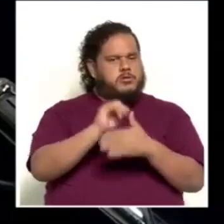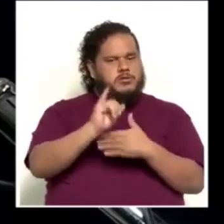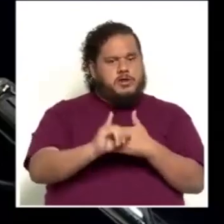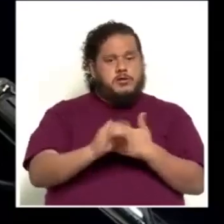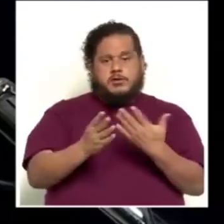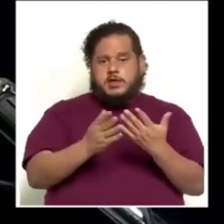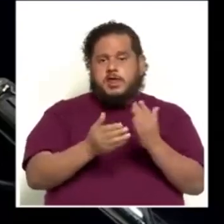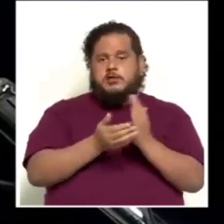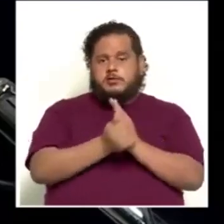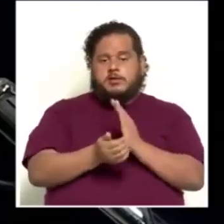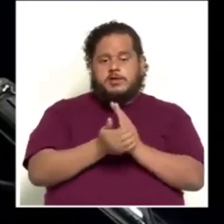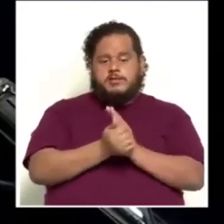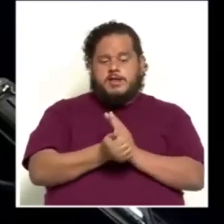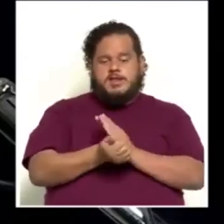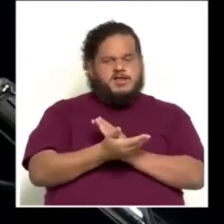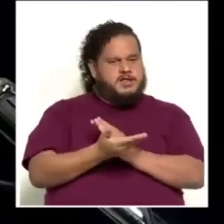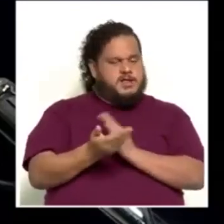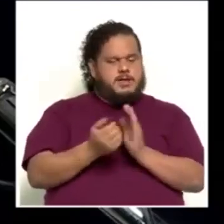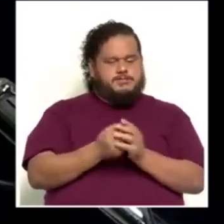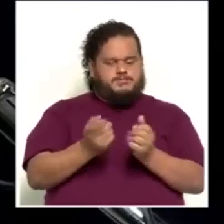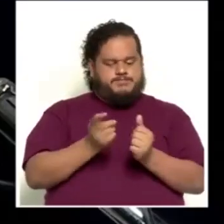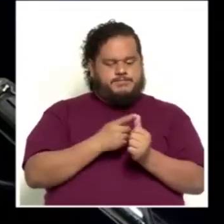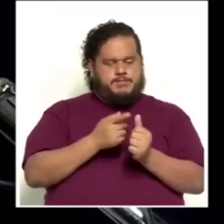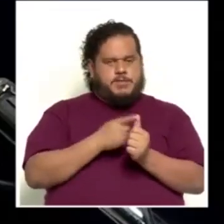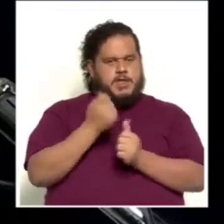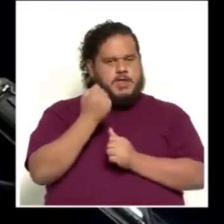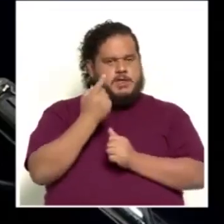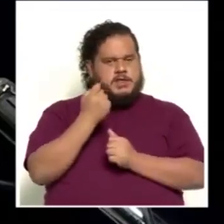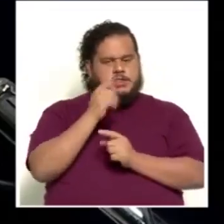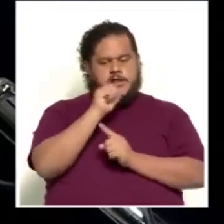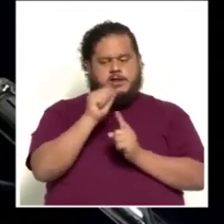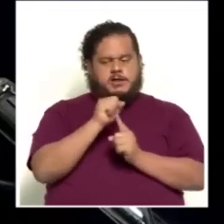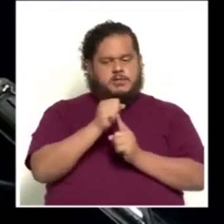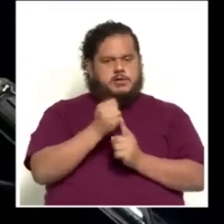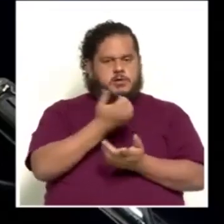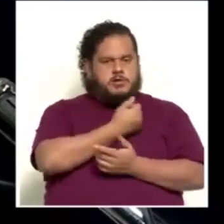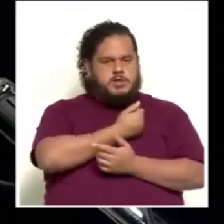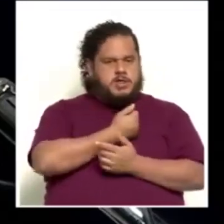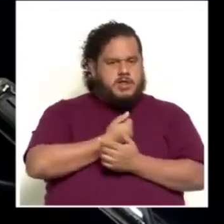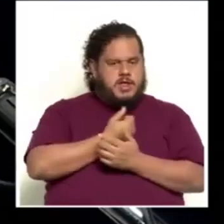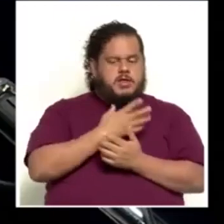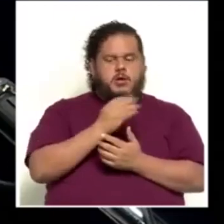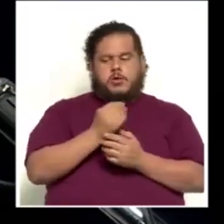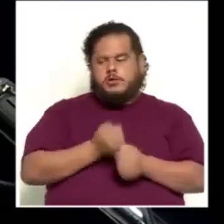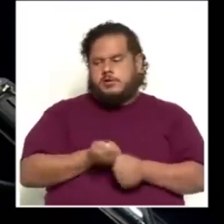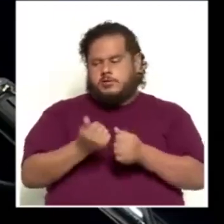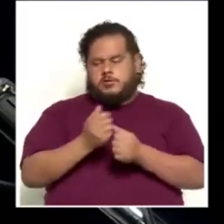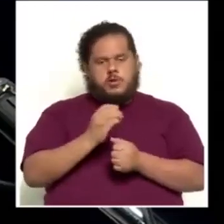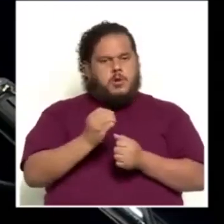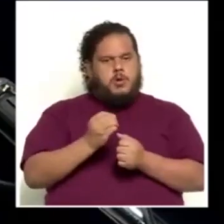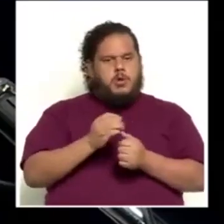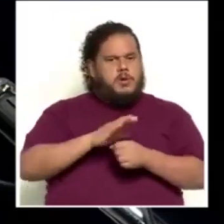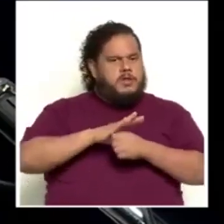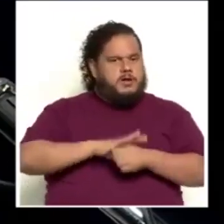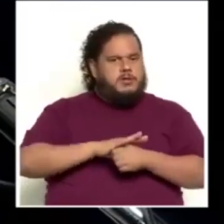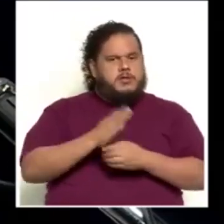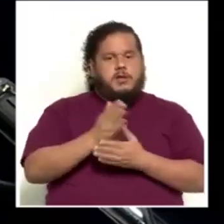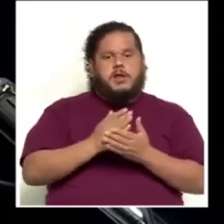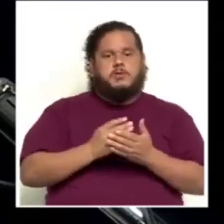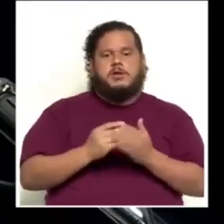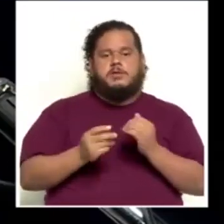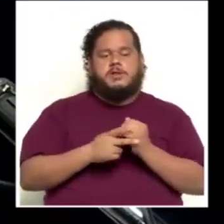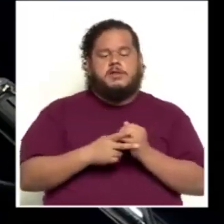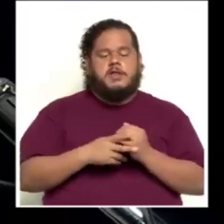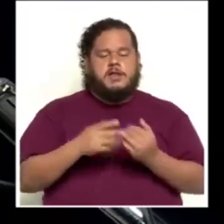son capaces de, primero, entender la situación de daño y de exclusión o de represión en algunos casos que